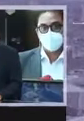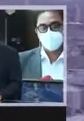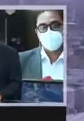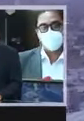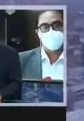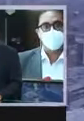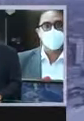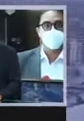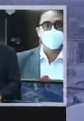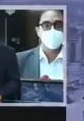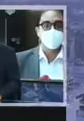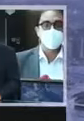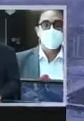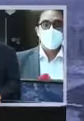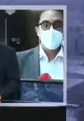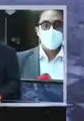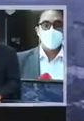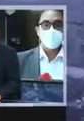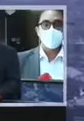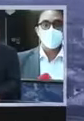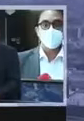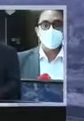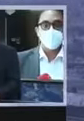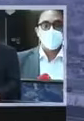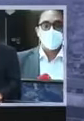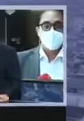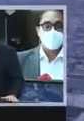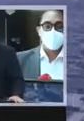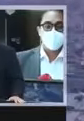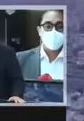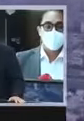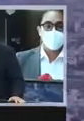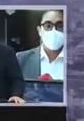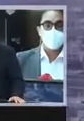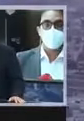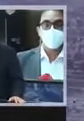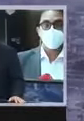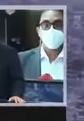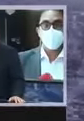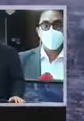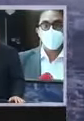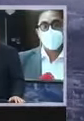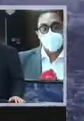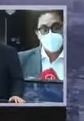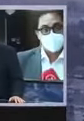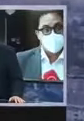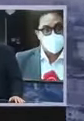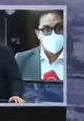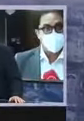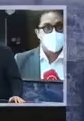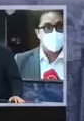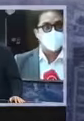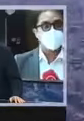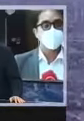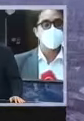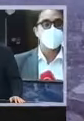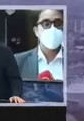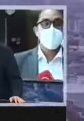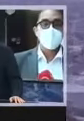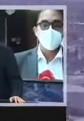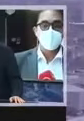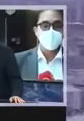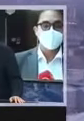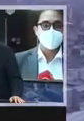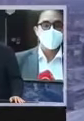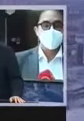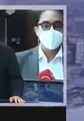vacunas, insisto, de Sinovac, para poder agilizar este proceso que, como les reitero, espera el presidente Piñera tener a 15 millones